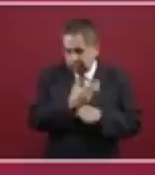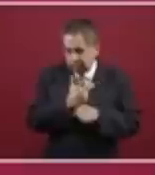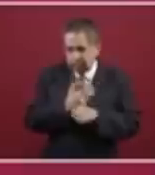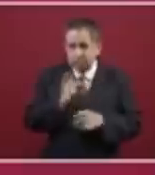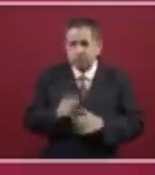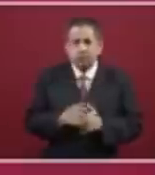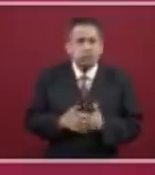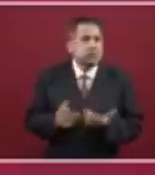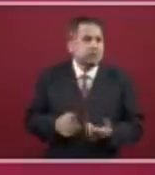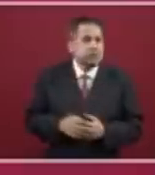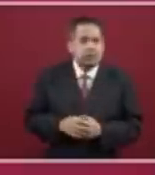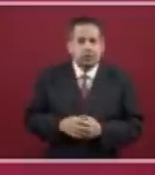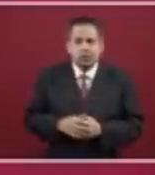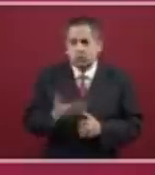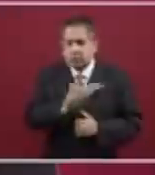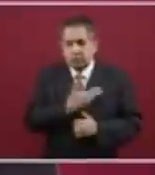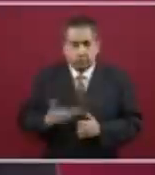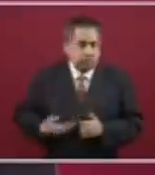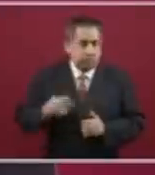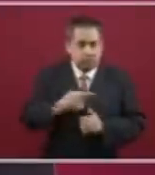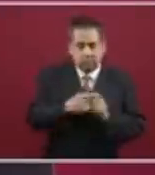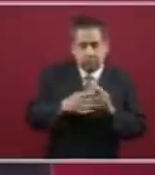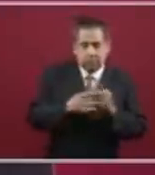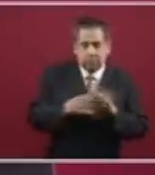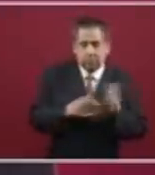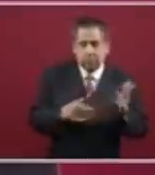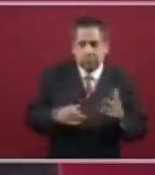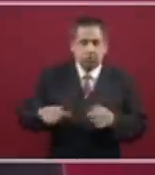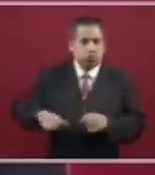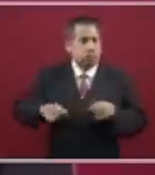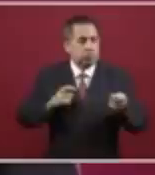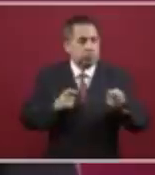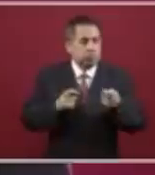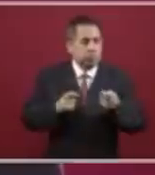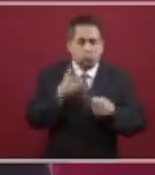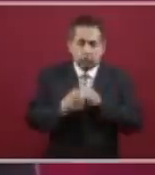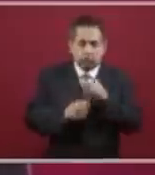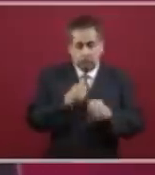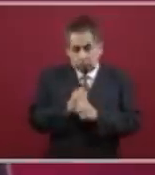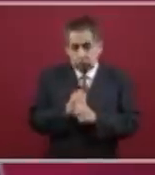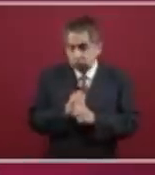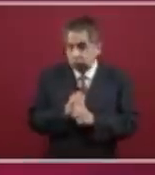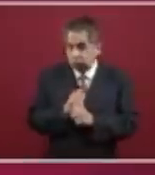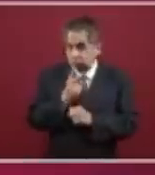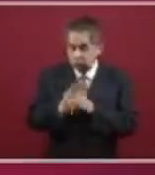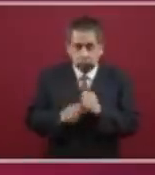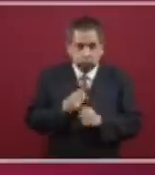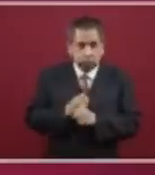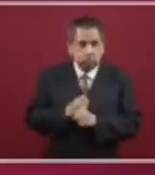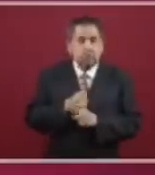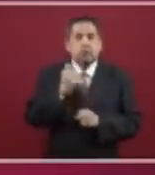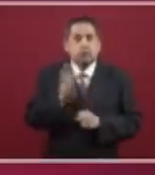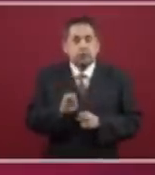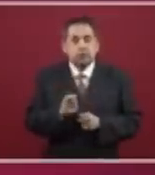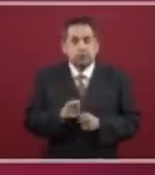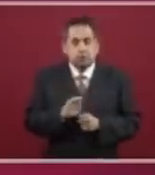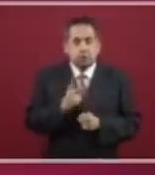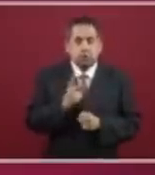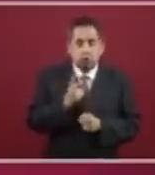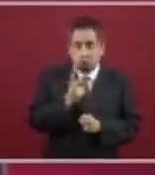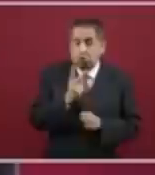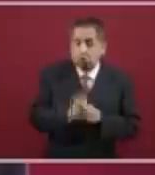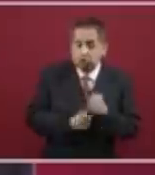De que el presidente gobierna 2 años y otros